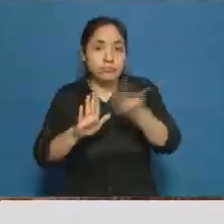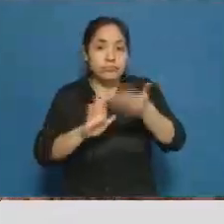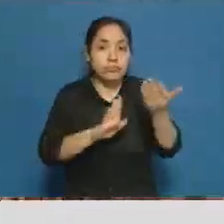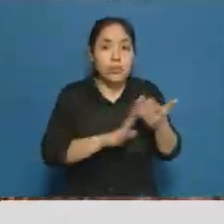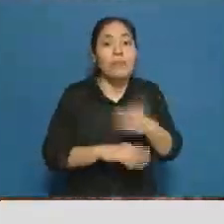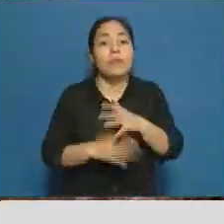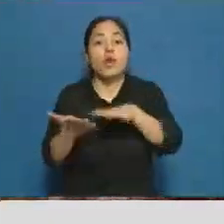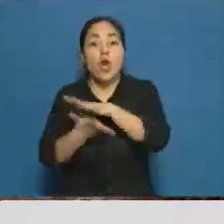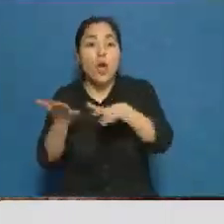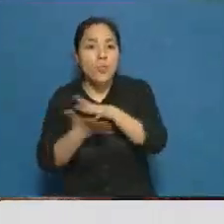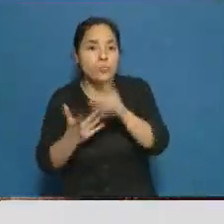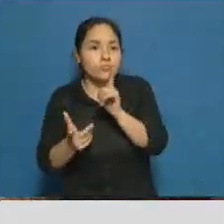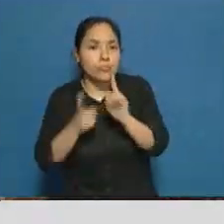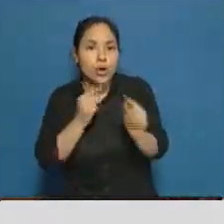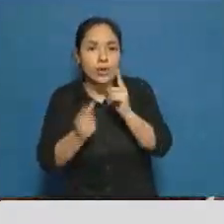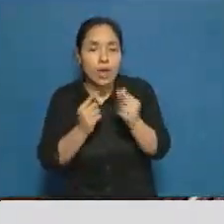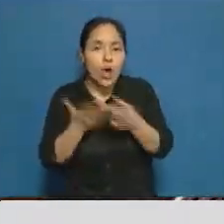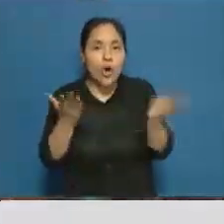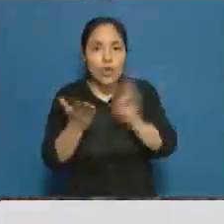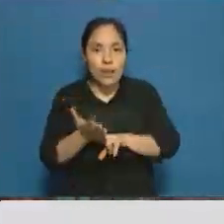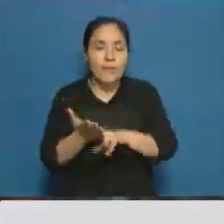la comunidad. Serán reubicados.